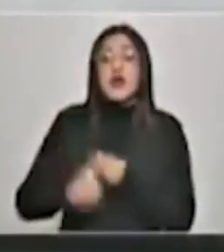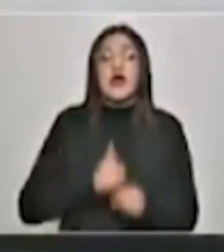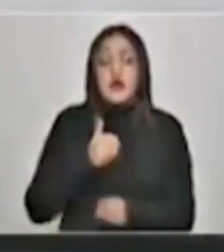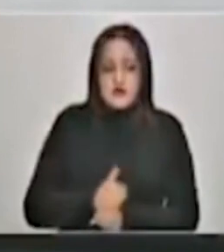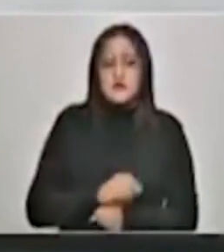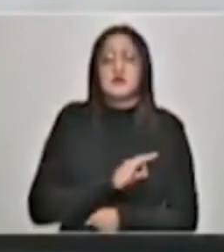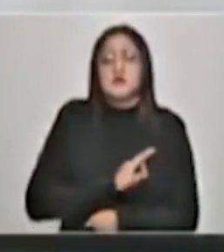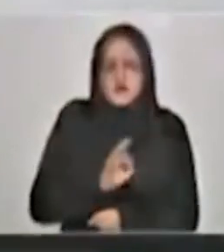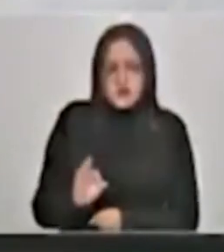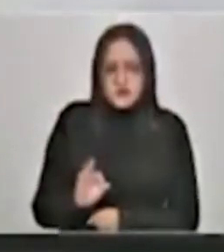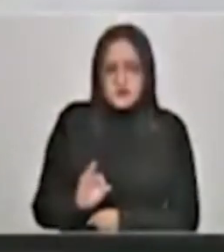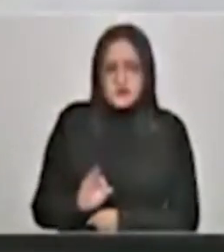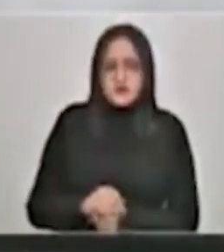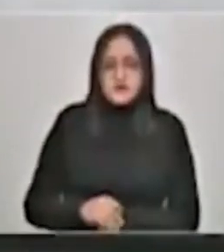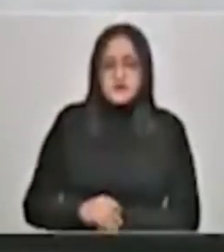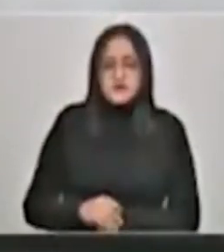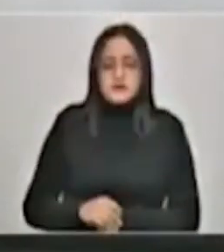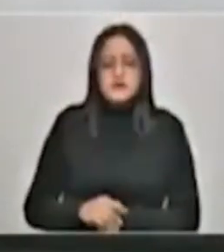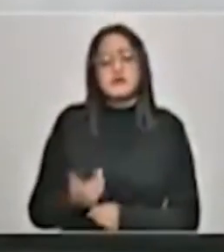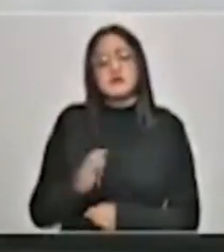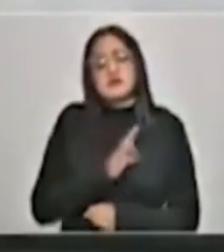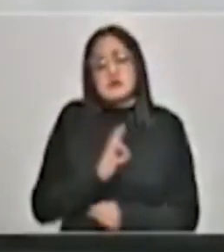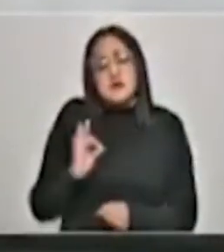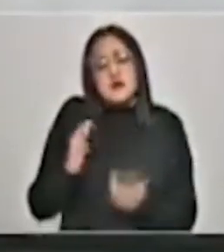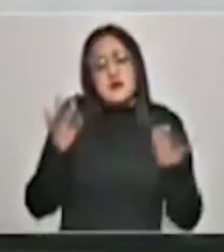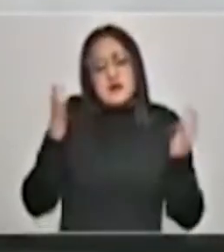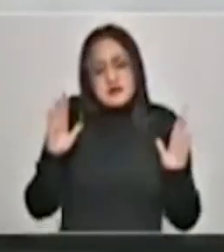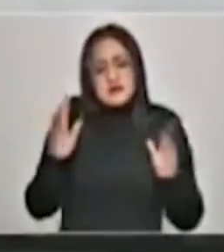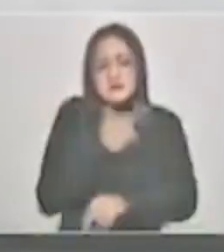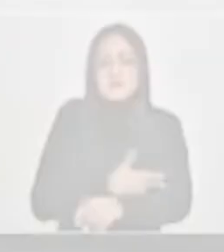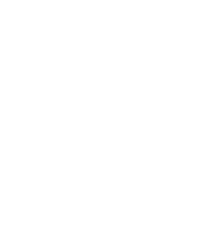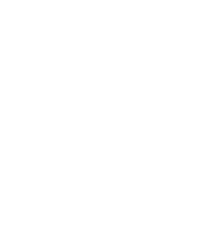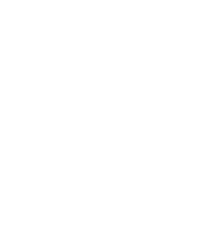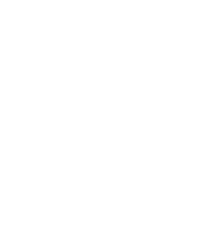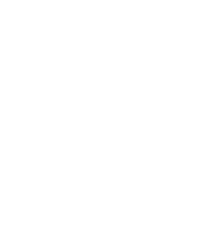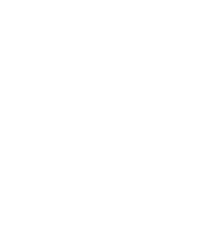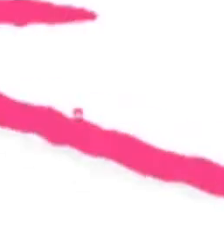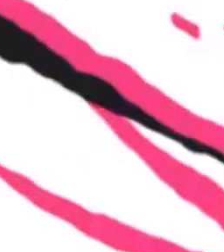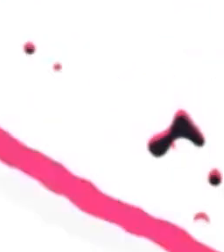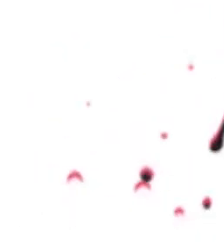años y acataríamos la resolución del juez.